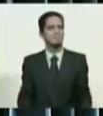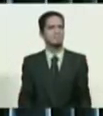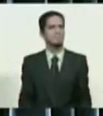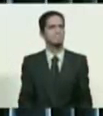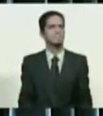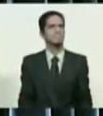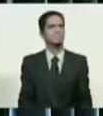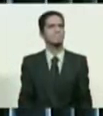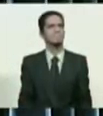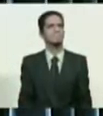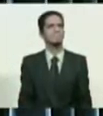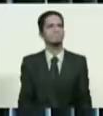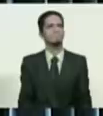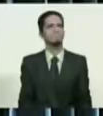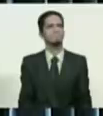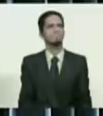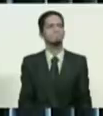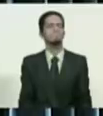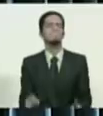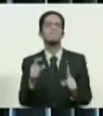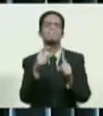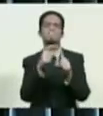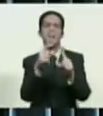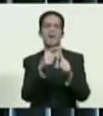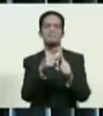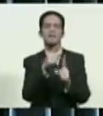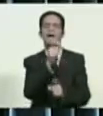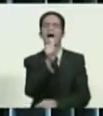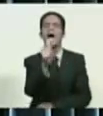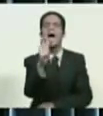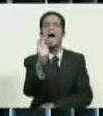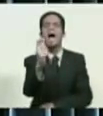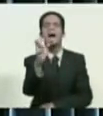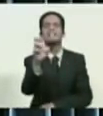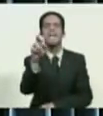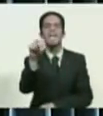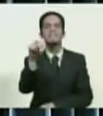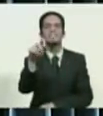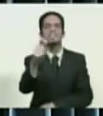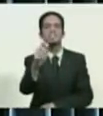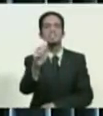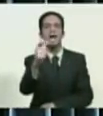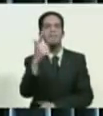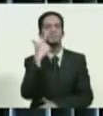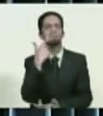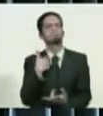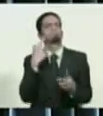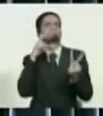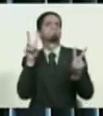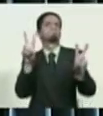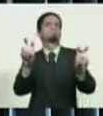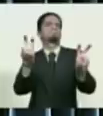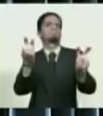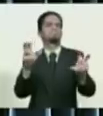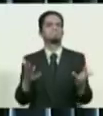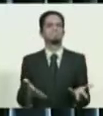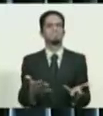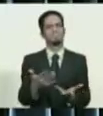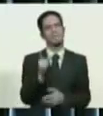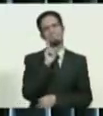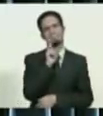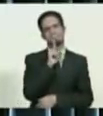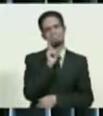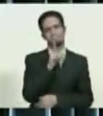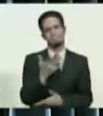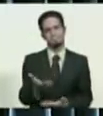A la palabra atentado, ya las comillas creo que sobran. Supuesto atentado, el adjetivo supuesto,